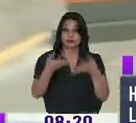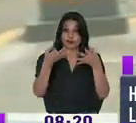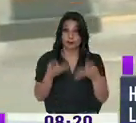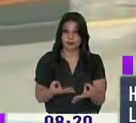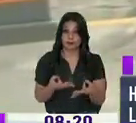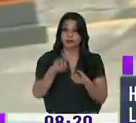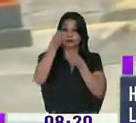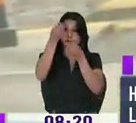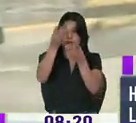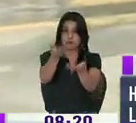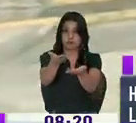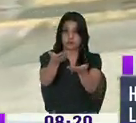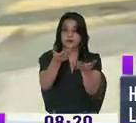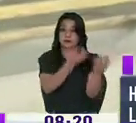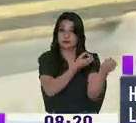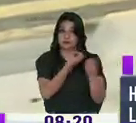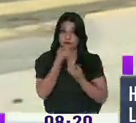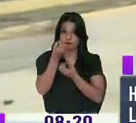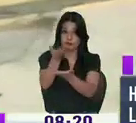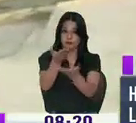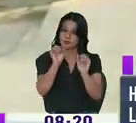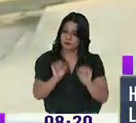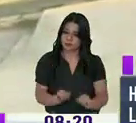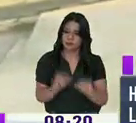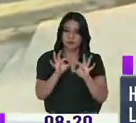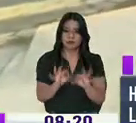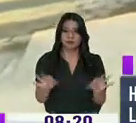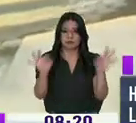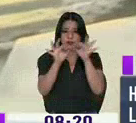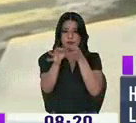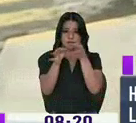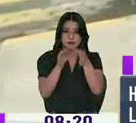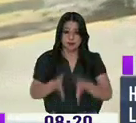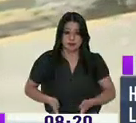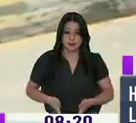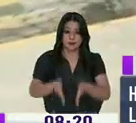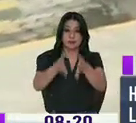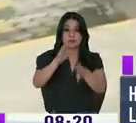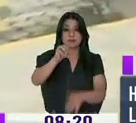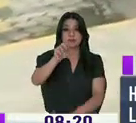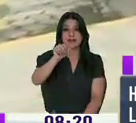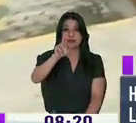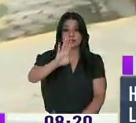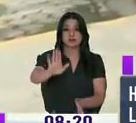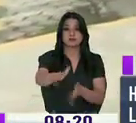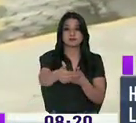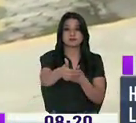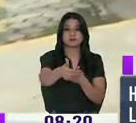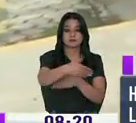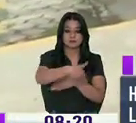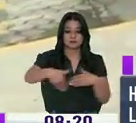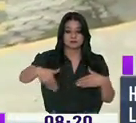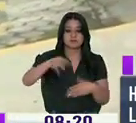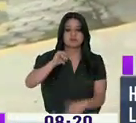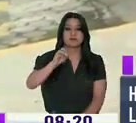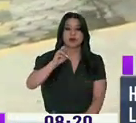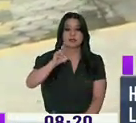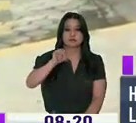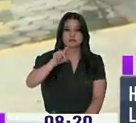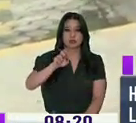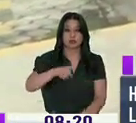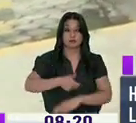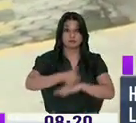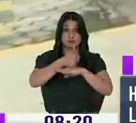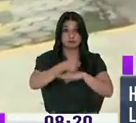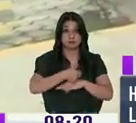también llevarles hasta sus hogares. Y importante decirles que esta vía por lo general permanecerá cerrada hasta que la agencia haga por lo menos el